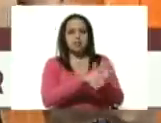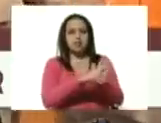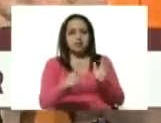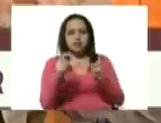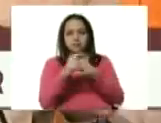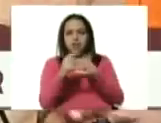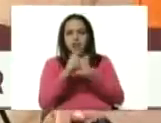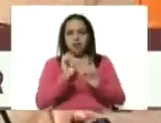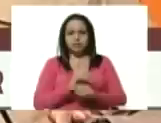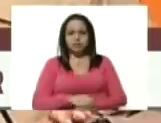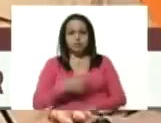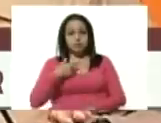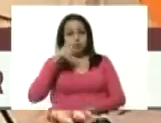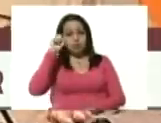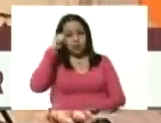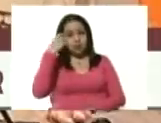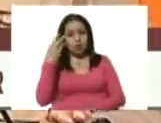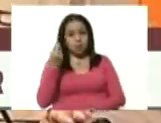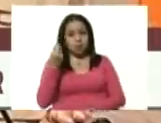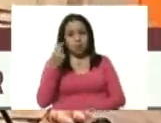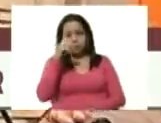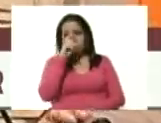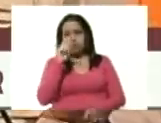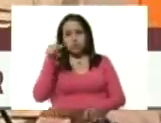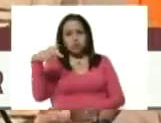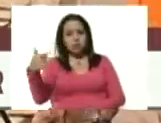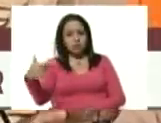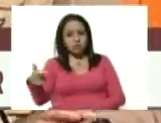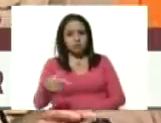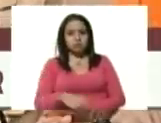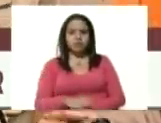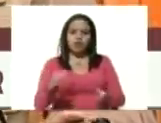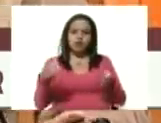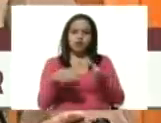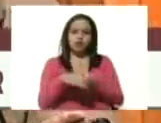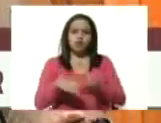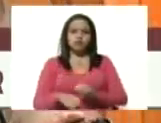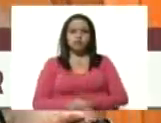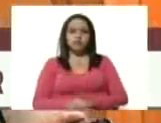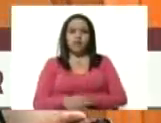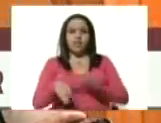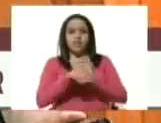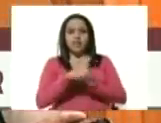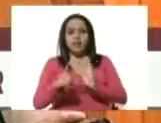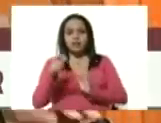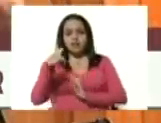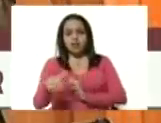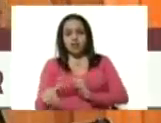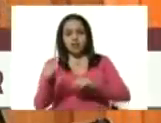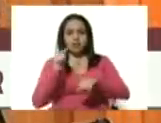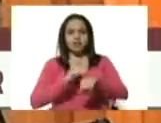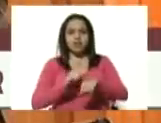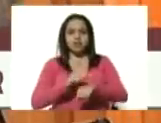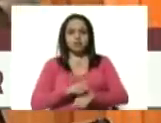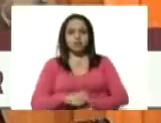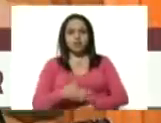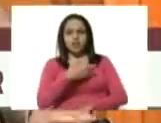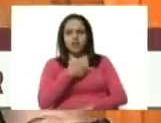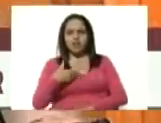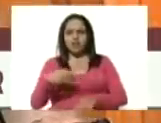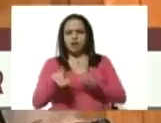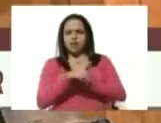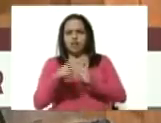Yo recordé eso muchos años después, cuando la derecha estudiantil de esta época le pidió un derecho de